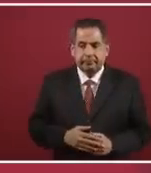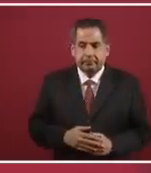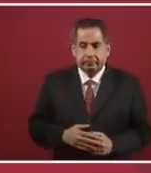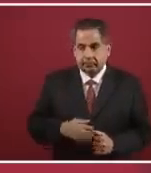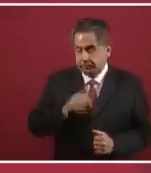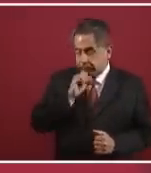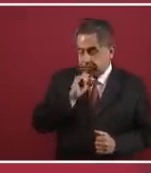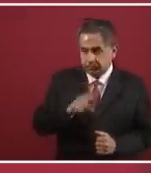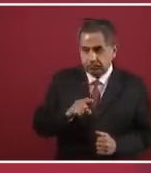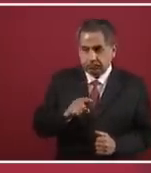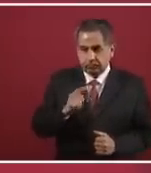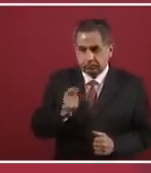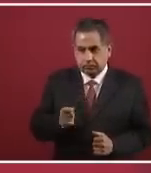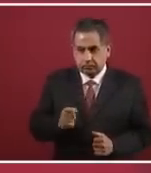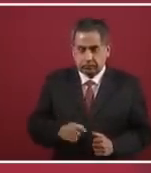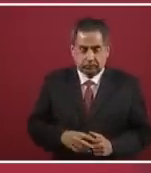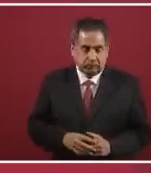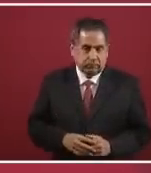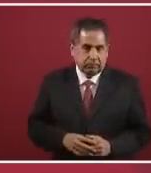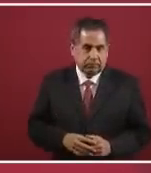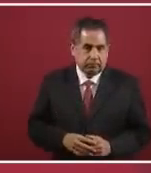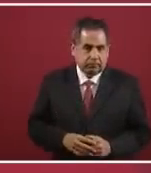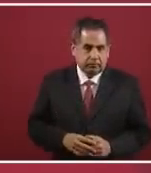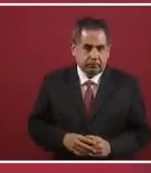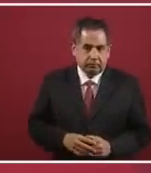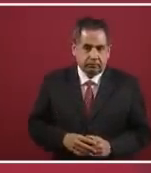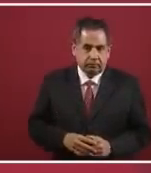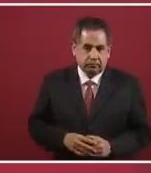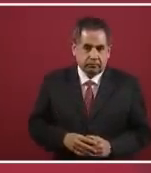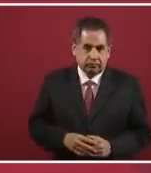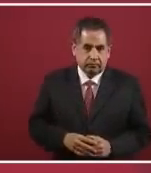y no